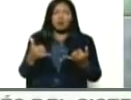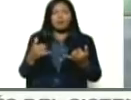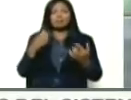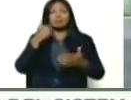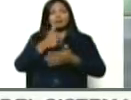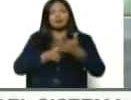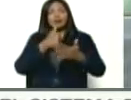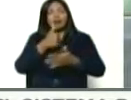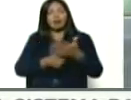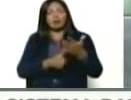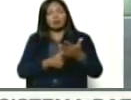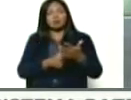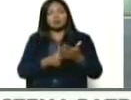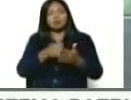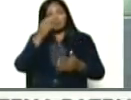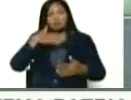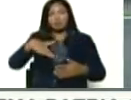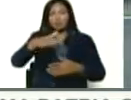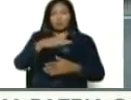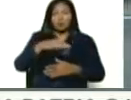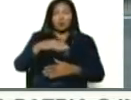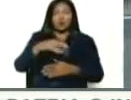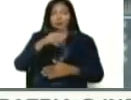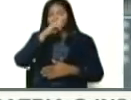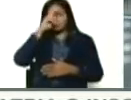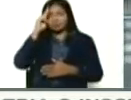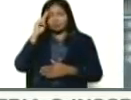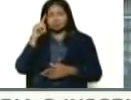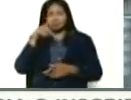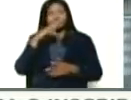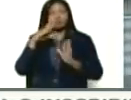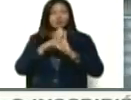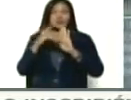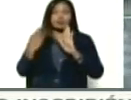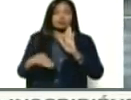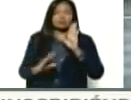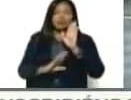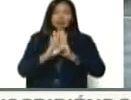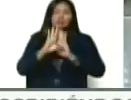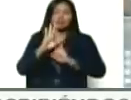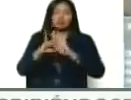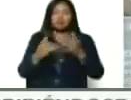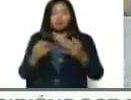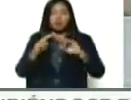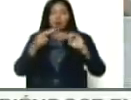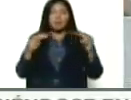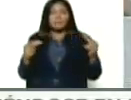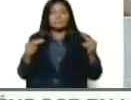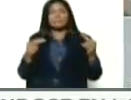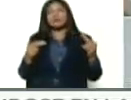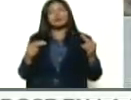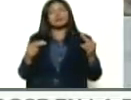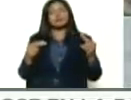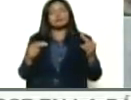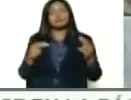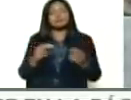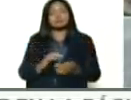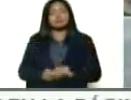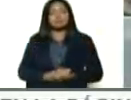lucha del pueblo sirio por su derecho al desarrollo a la paz a la soberanía